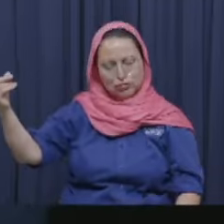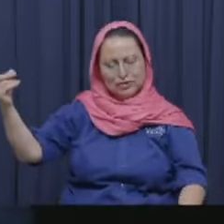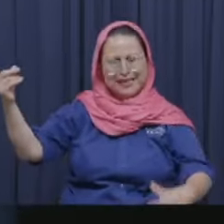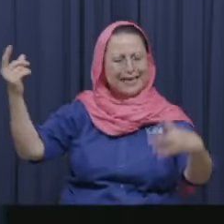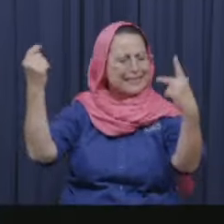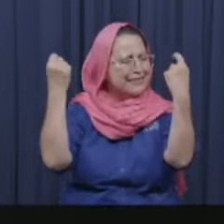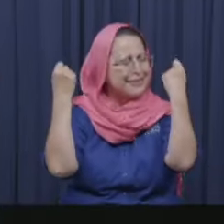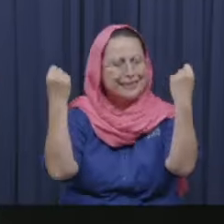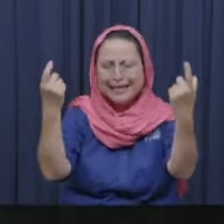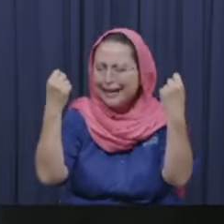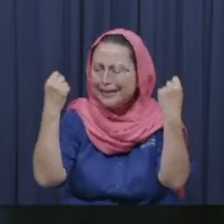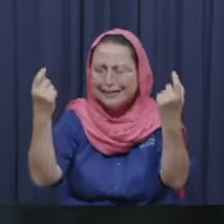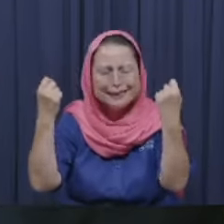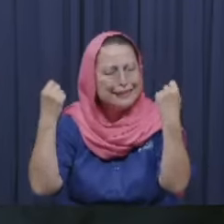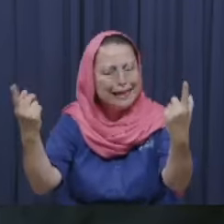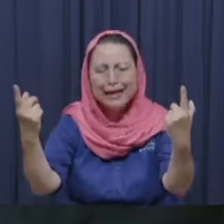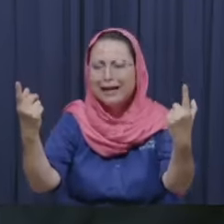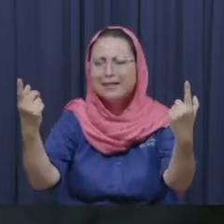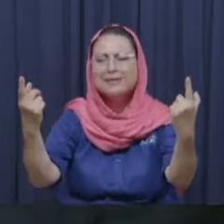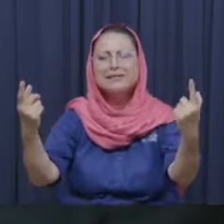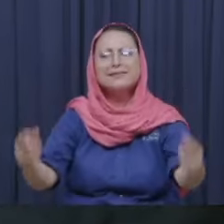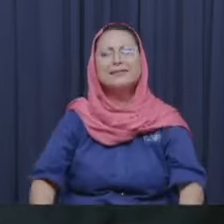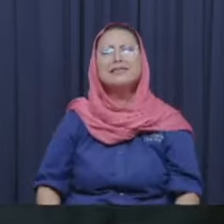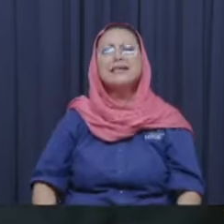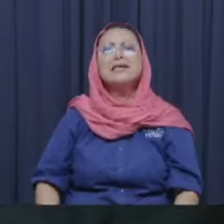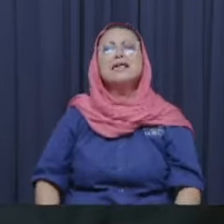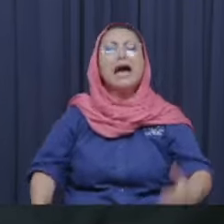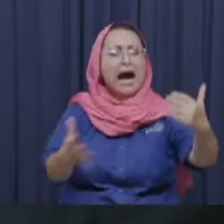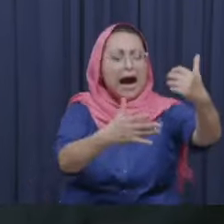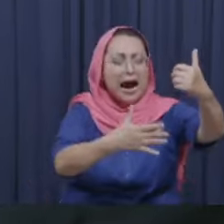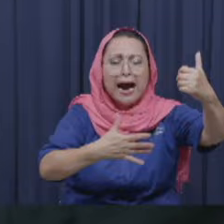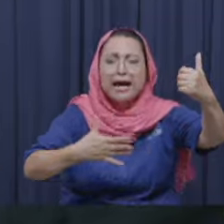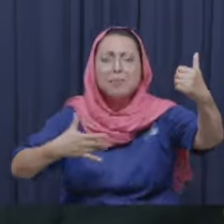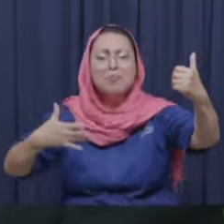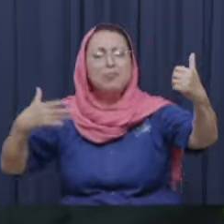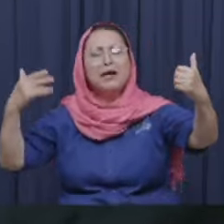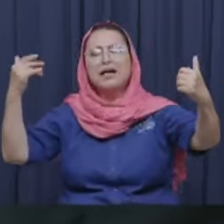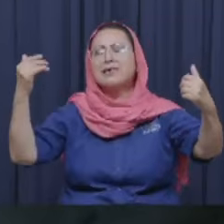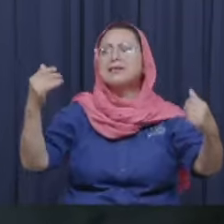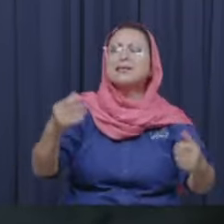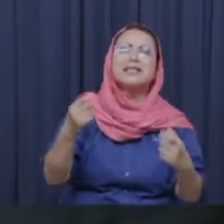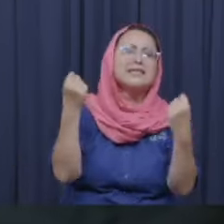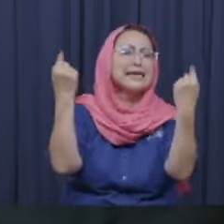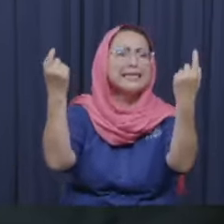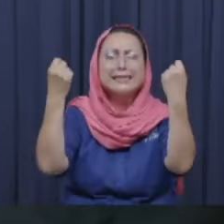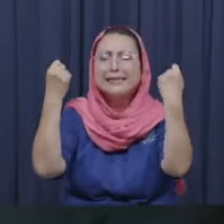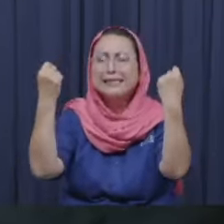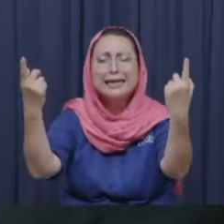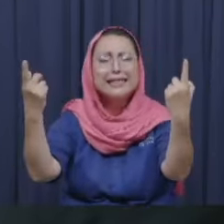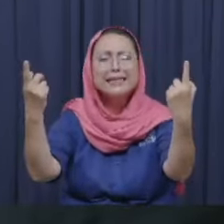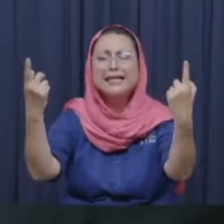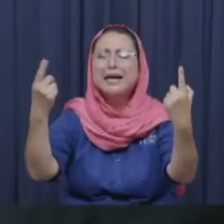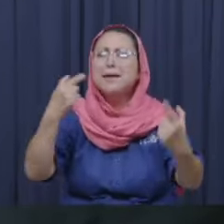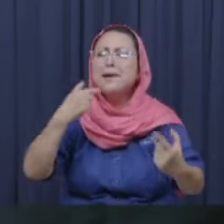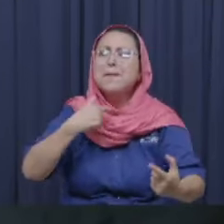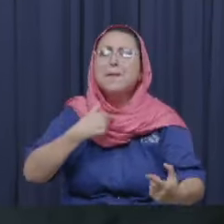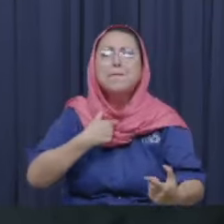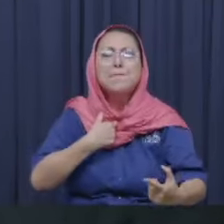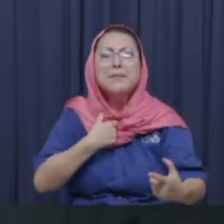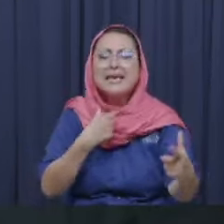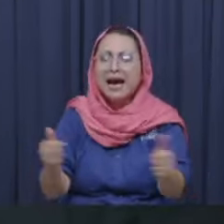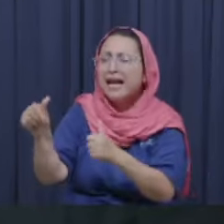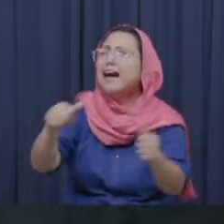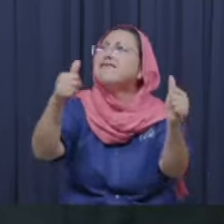Despierta, despierta, lira, despierta, arpa, despierta mi oído, despierta mi lengua.